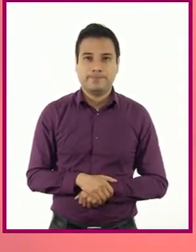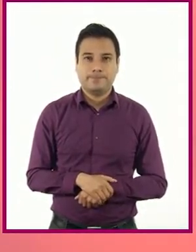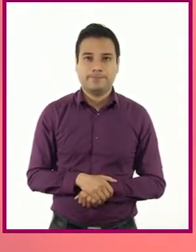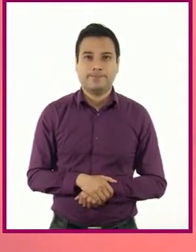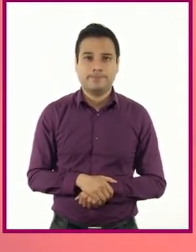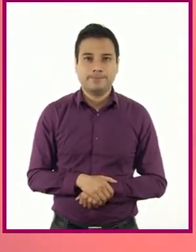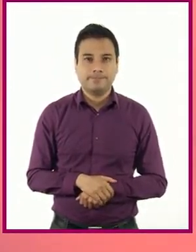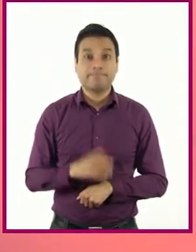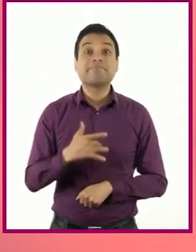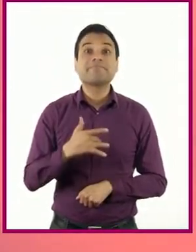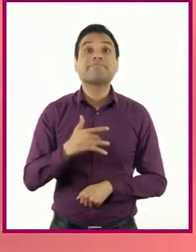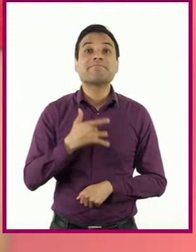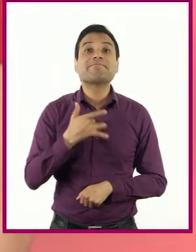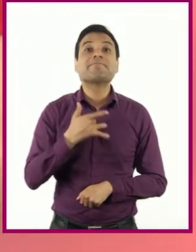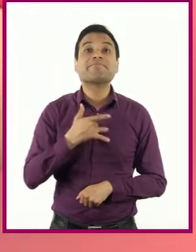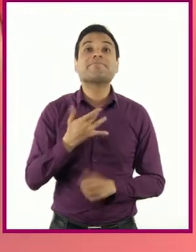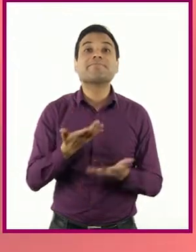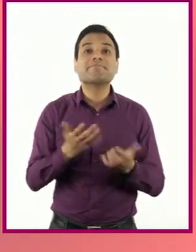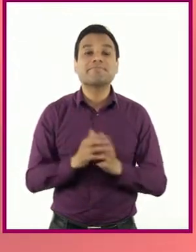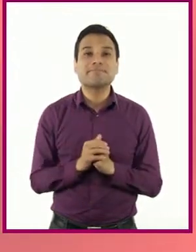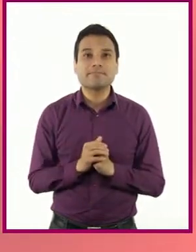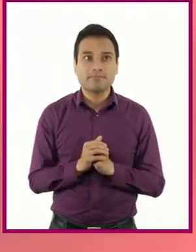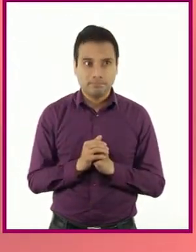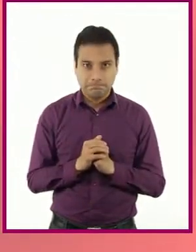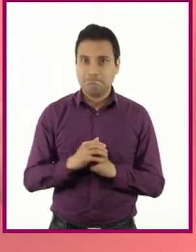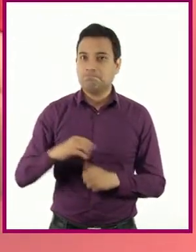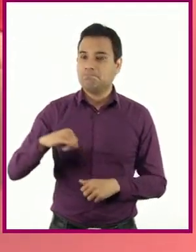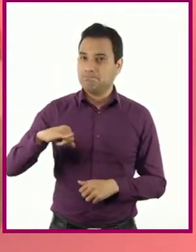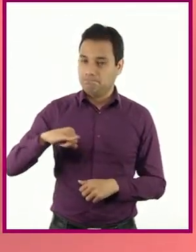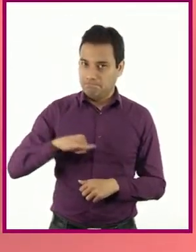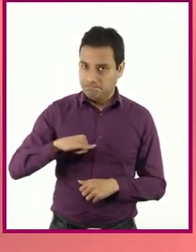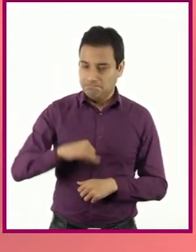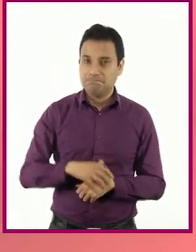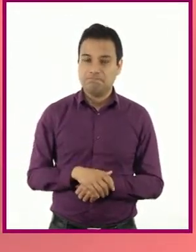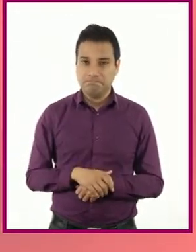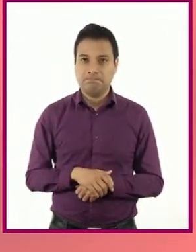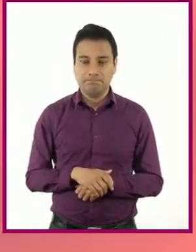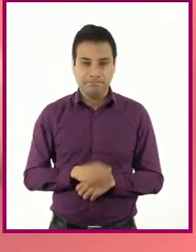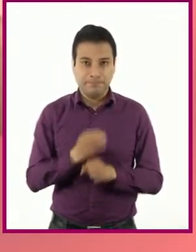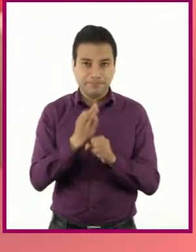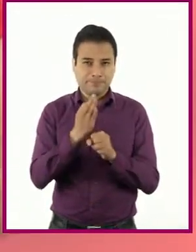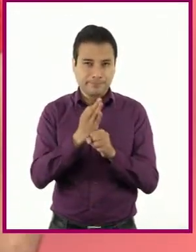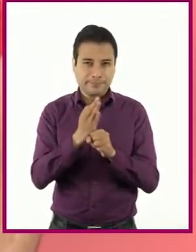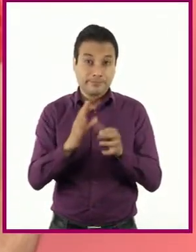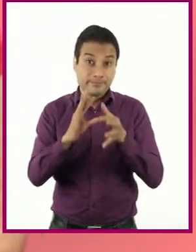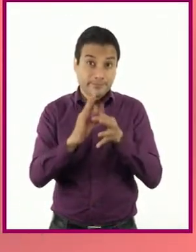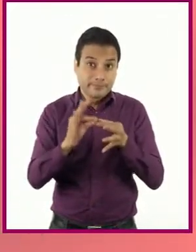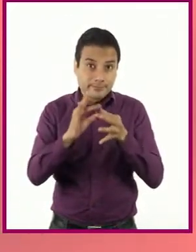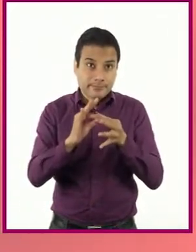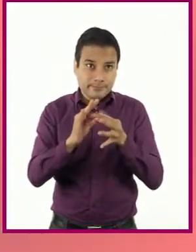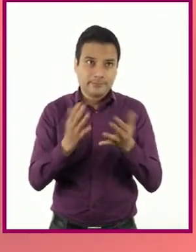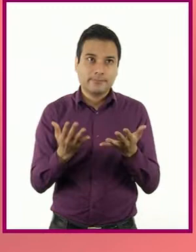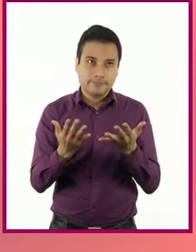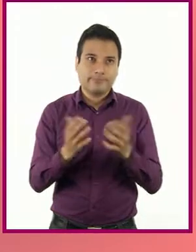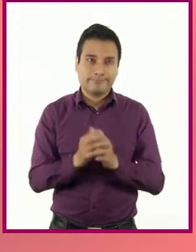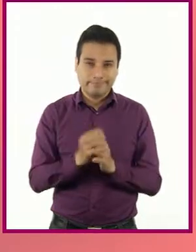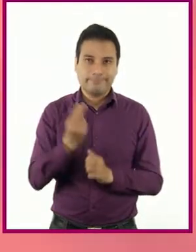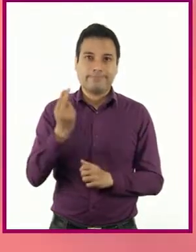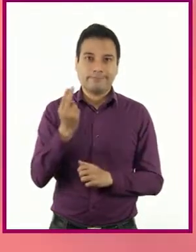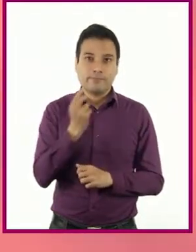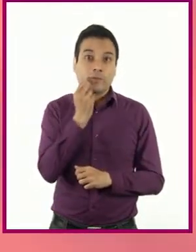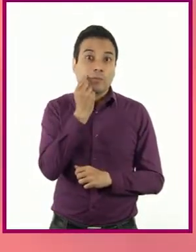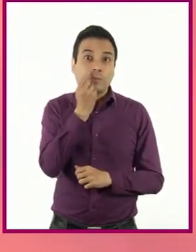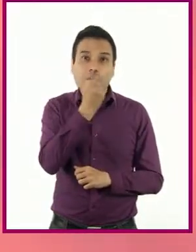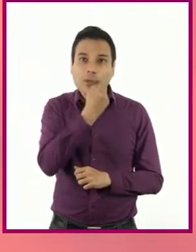¿Y qué te pareció la reflexión? Interesante, porque se hace énfasis en el autocuidado de nuestra higiene